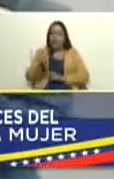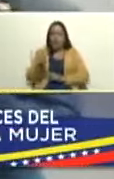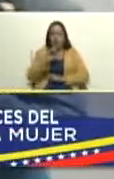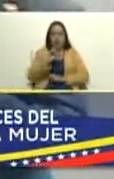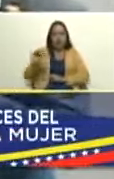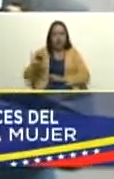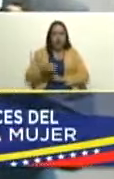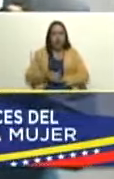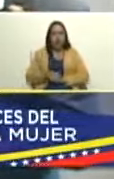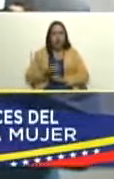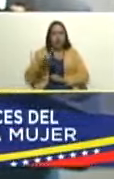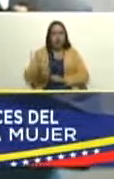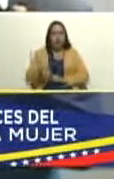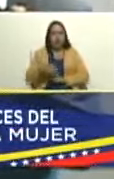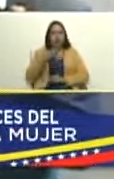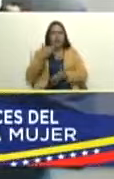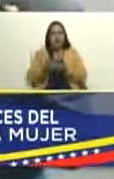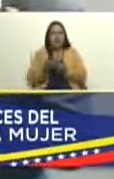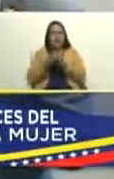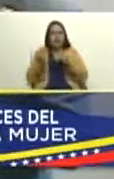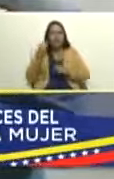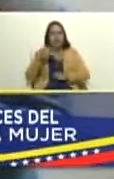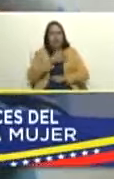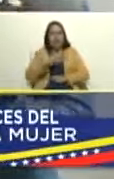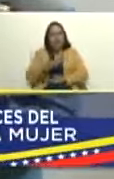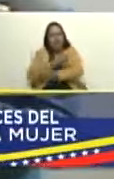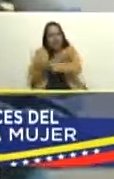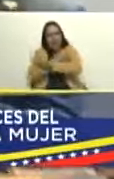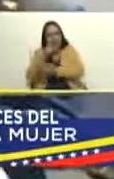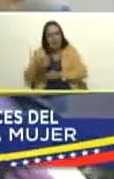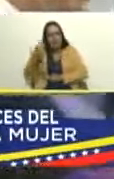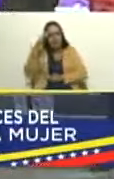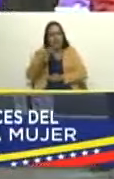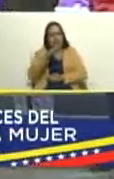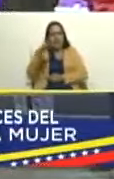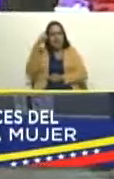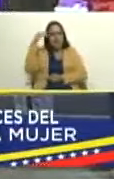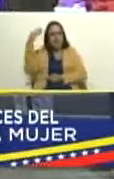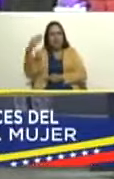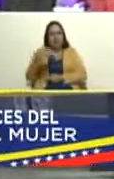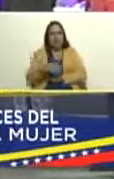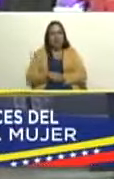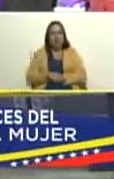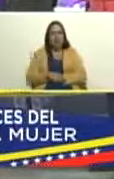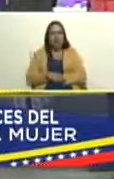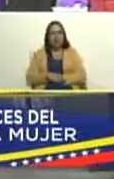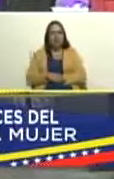mujeres quisiera darle un abrazo, señor presidente. Bueno, venga, pues. Aparte la bendición de Dios.